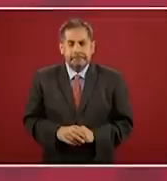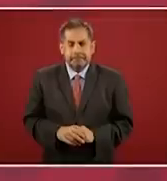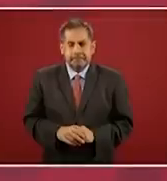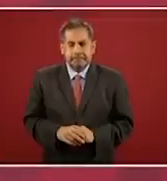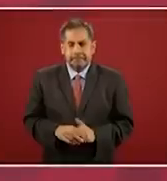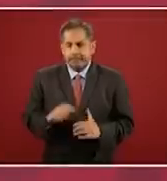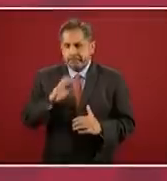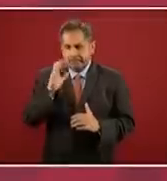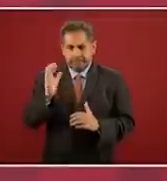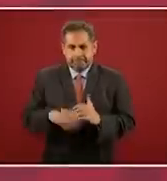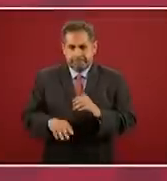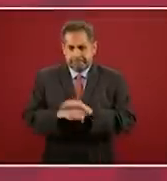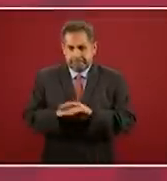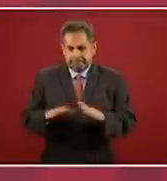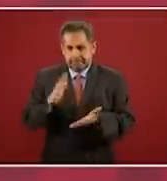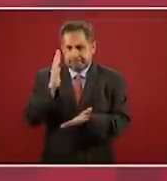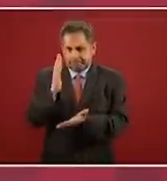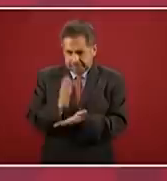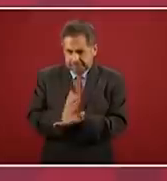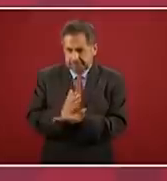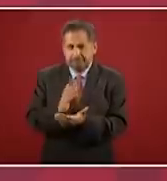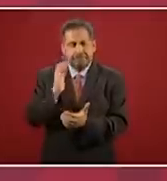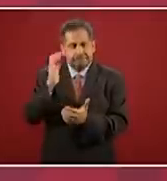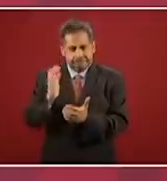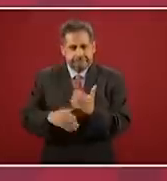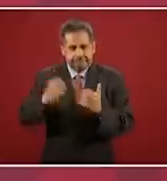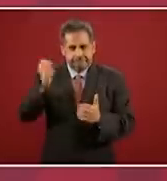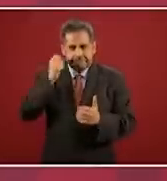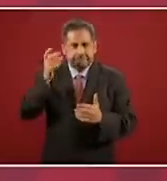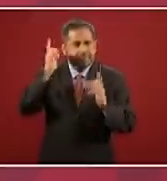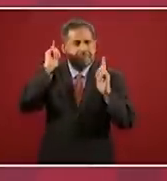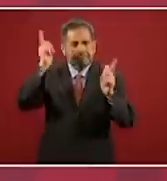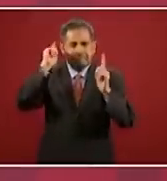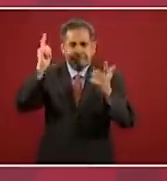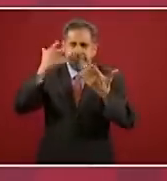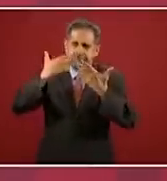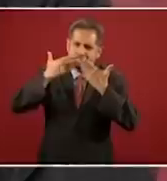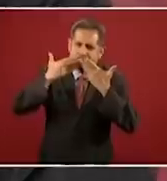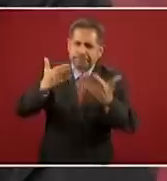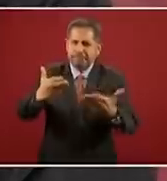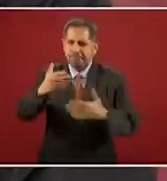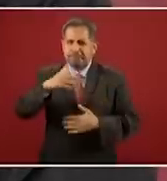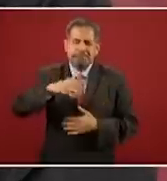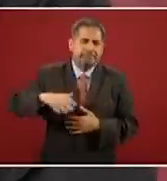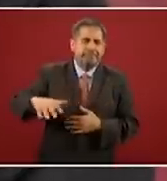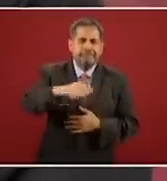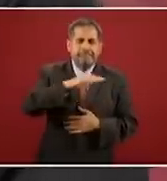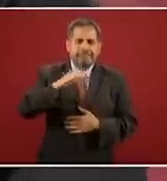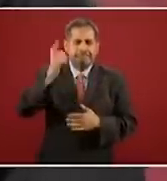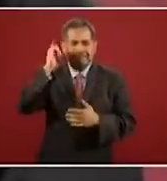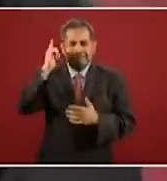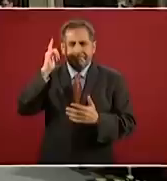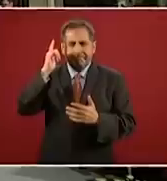esta conferencia, vamos a terminarla, deseándoles lo mejor para este.